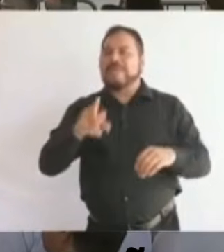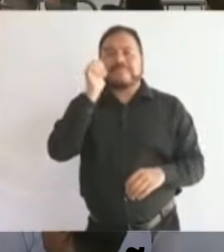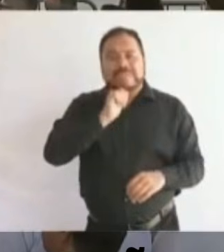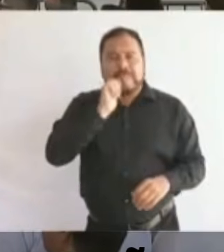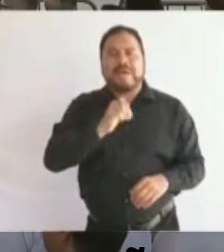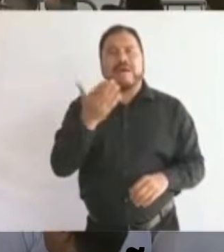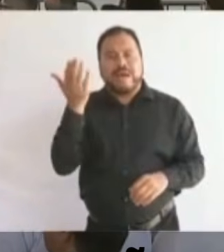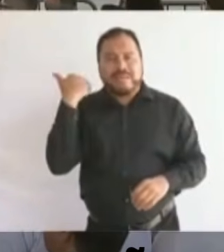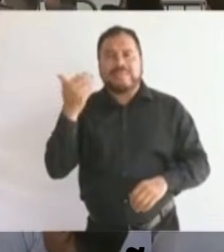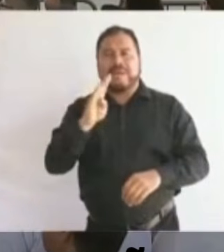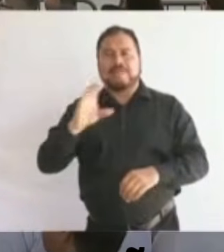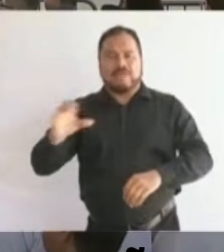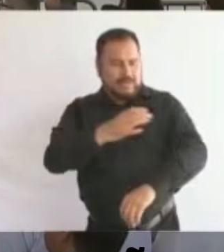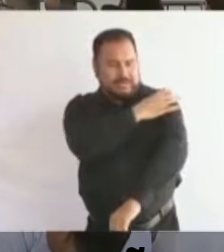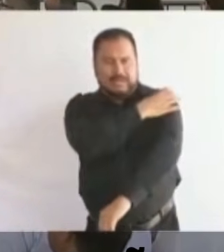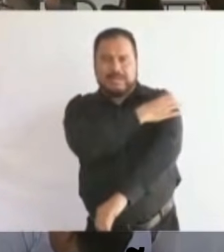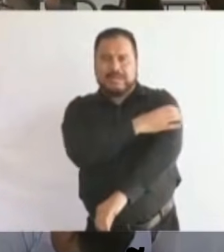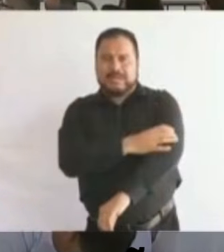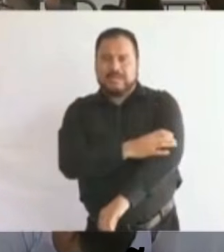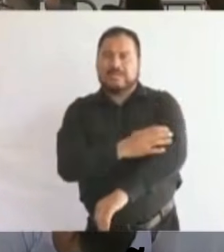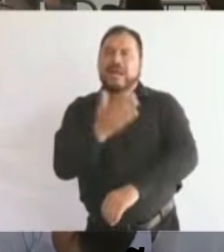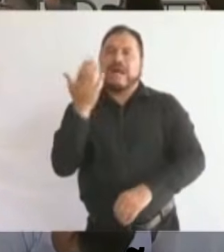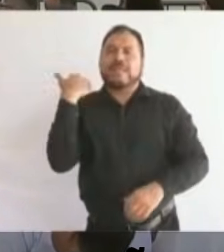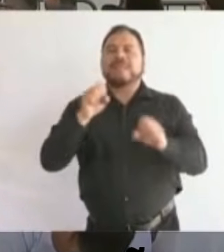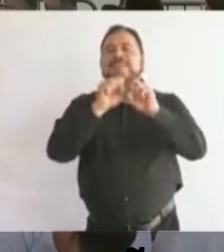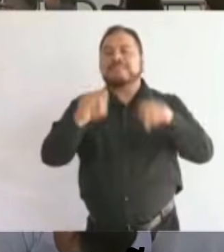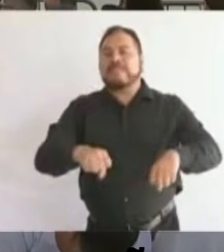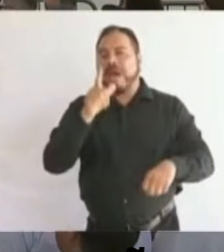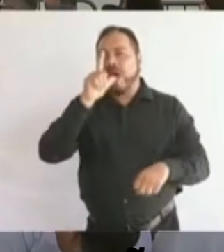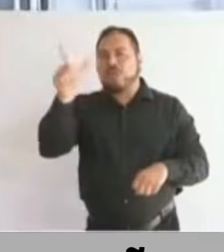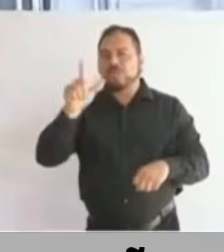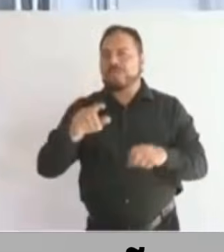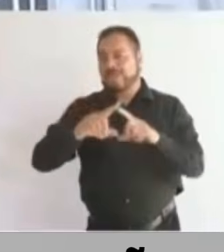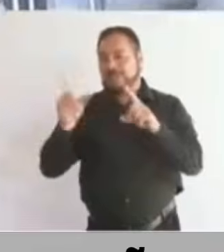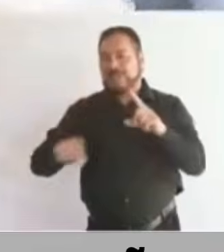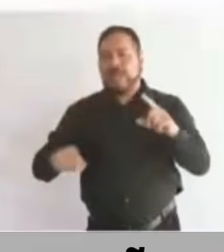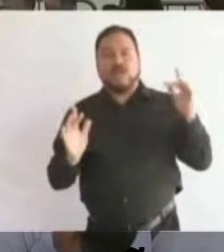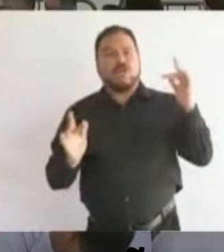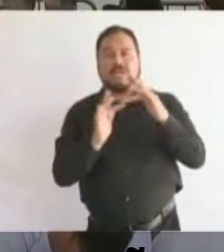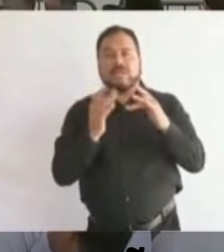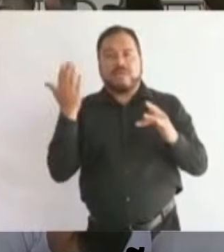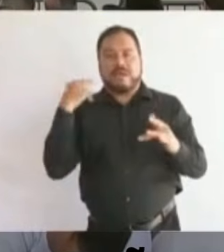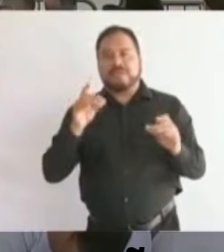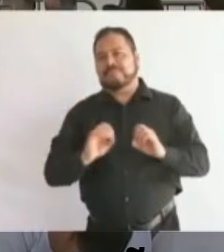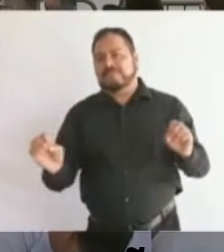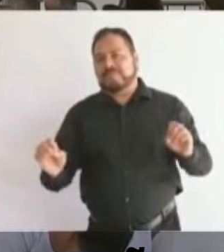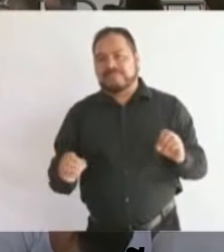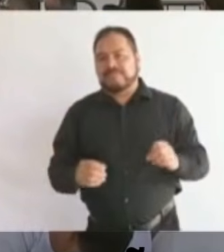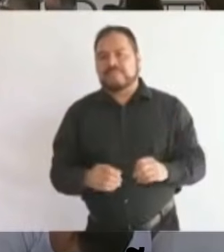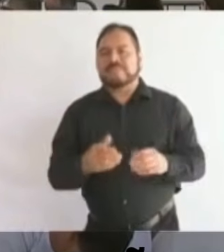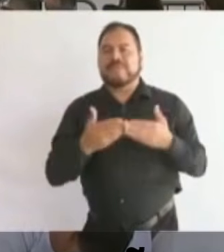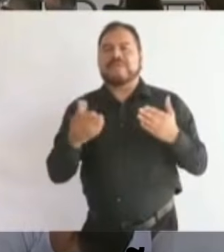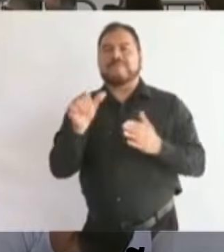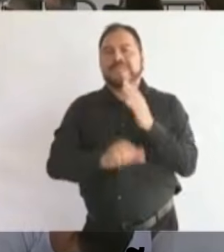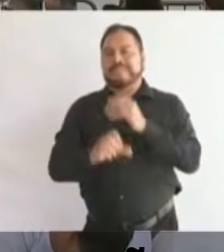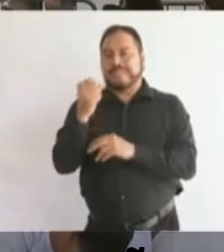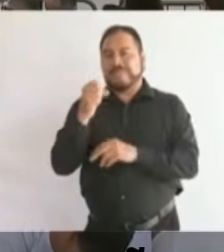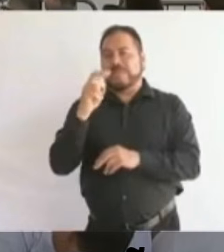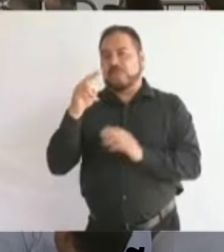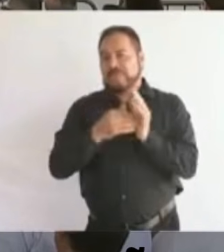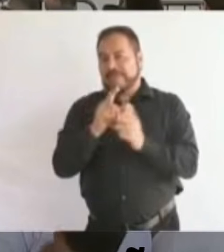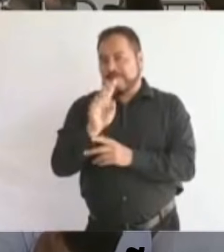estuvo la península desintegrada del sistema eléctrico nacional. Y hoy me enteré que en septiembre de